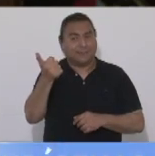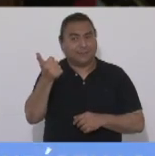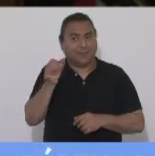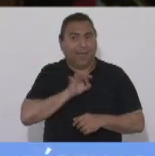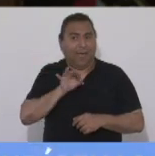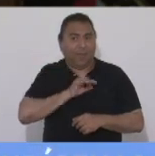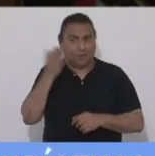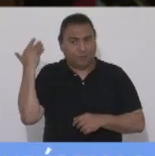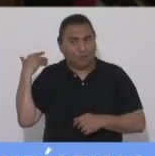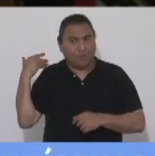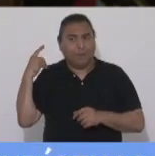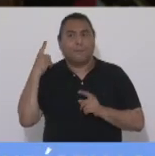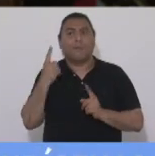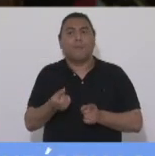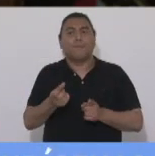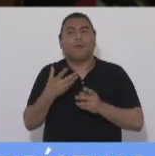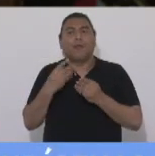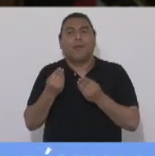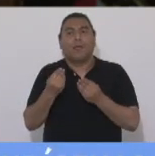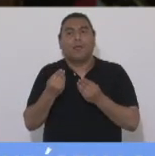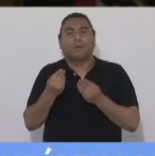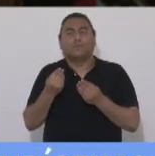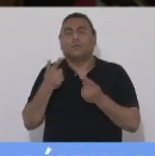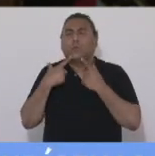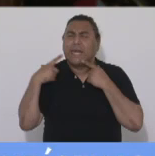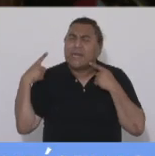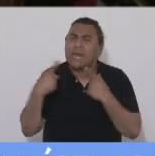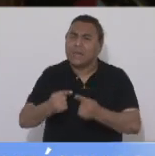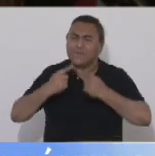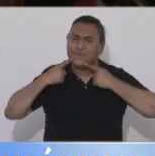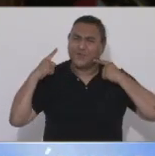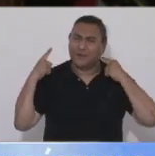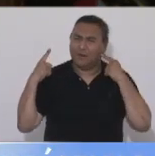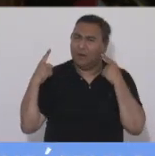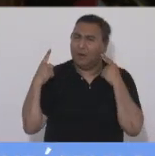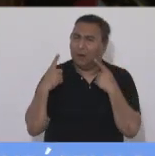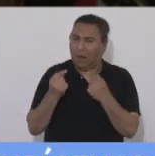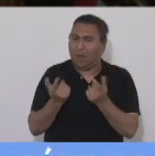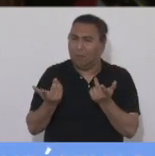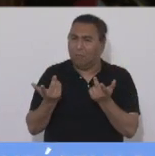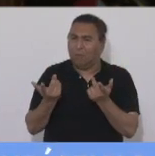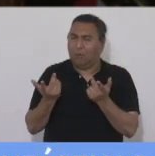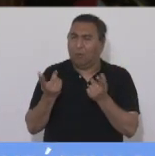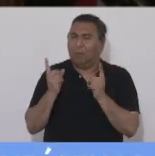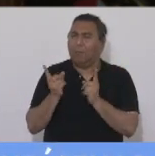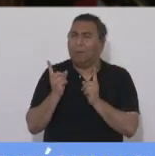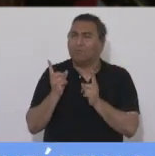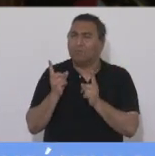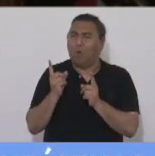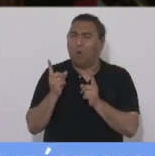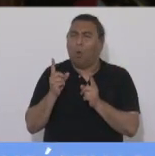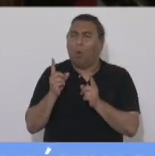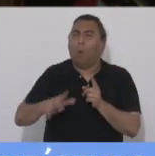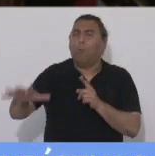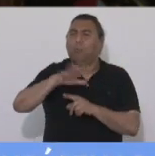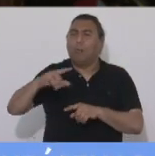clara respuesta a un gran reclamo, a un clamor, diría yo, de los pueblos originarios